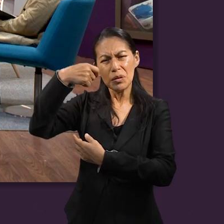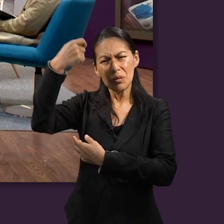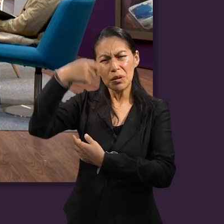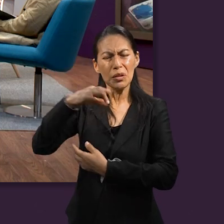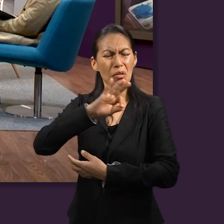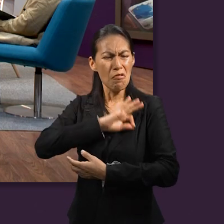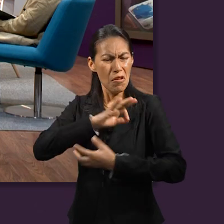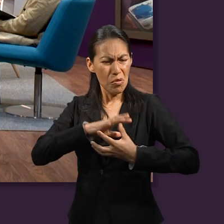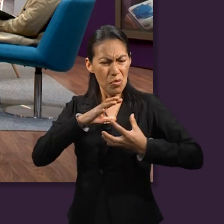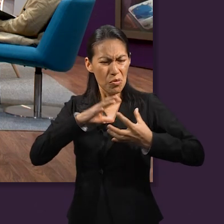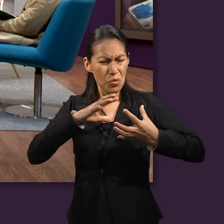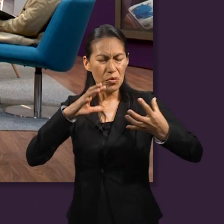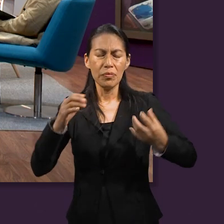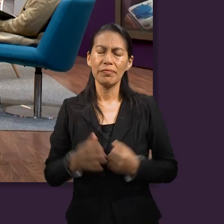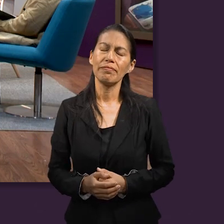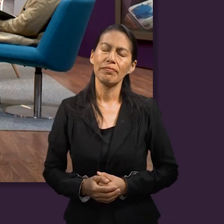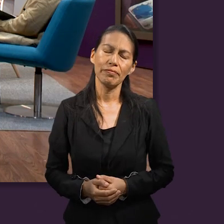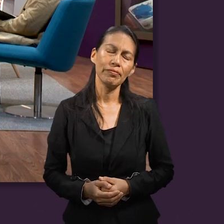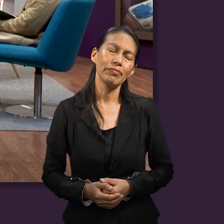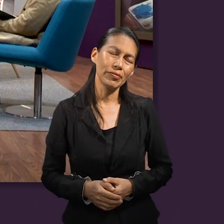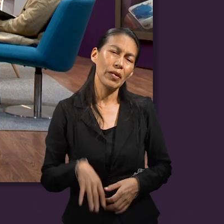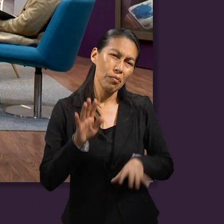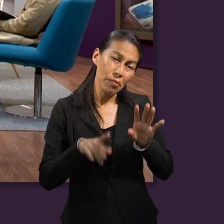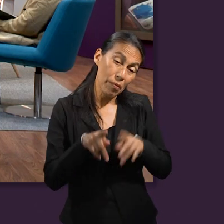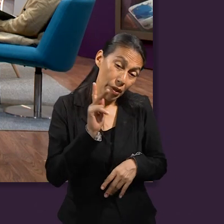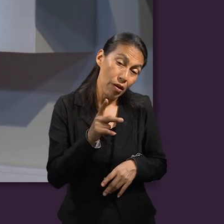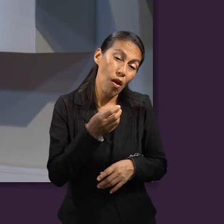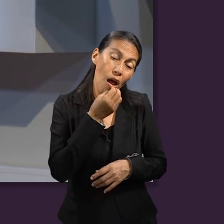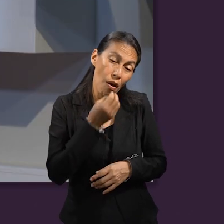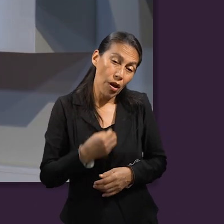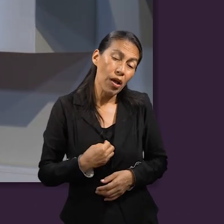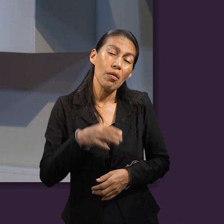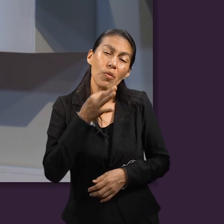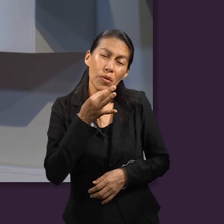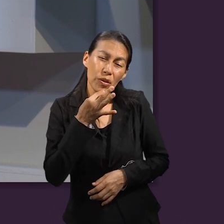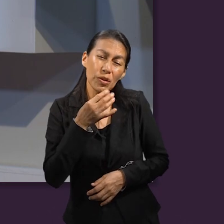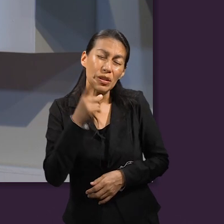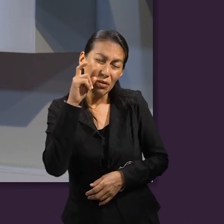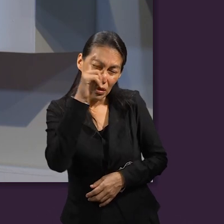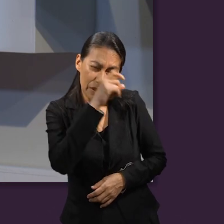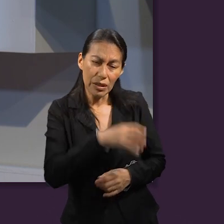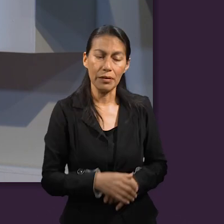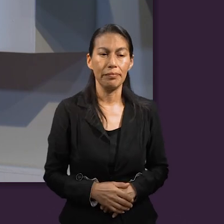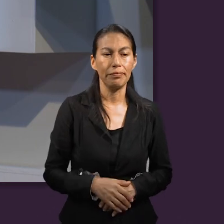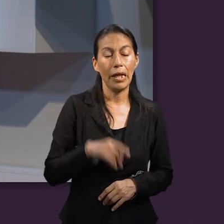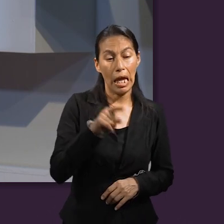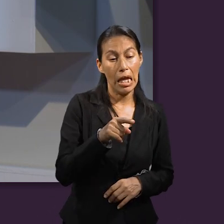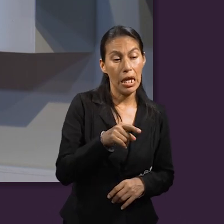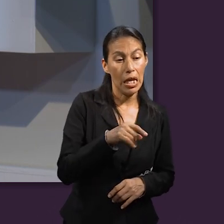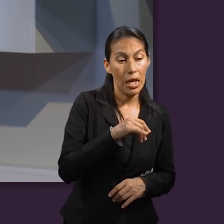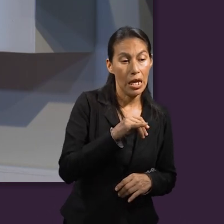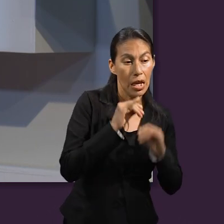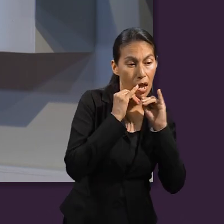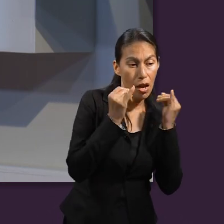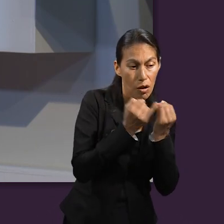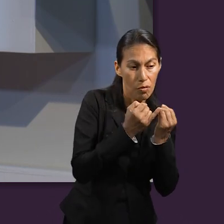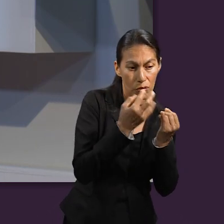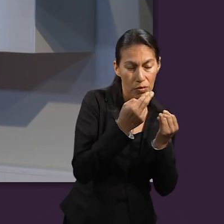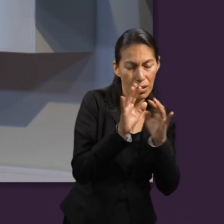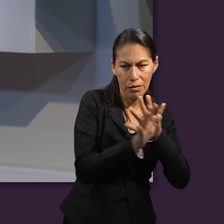dolorosas y en este momento y en esta etapa de la vida de de jacob encontramos cuando díaz de israel